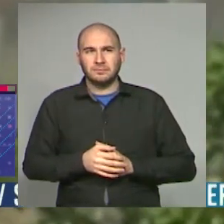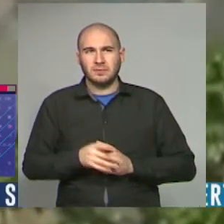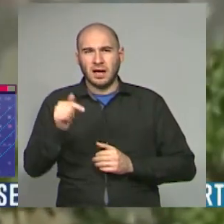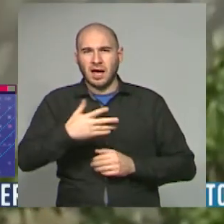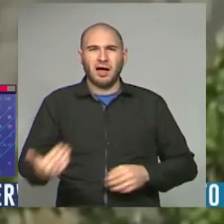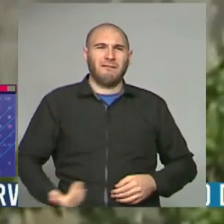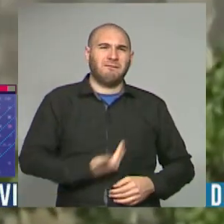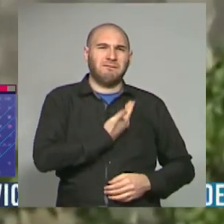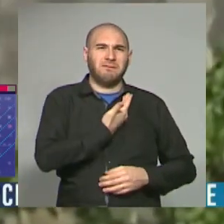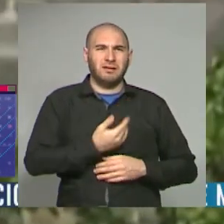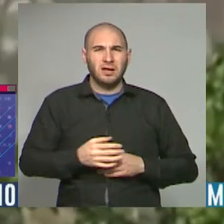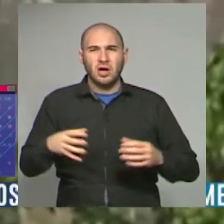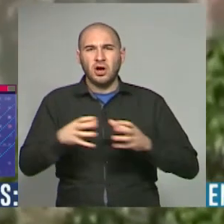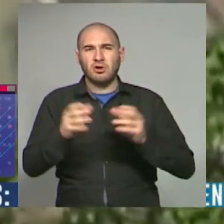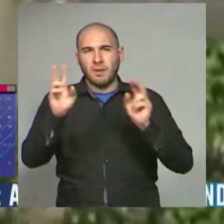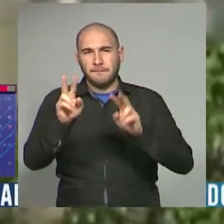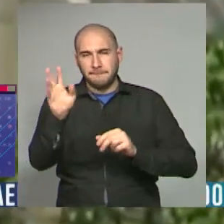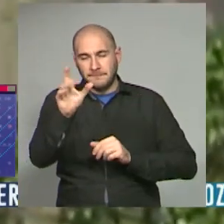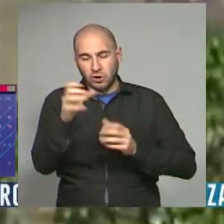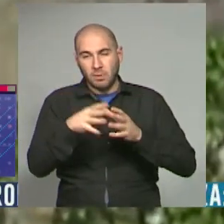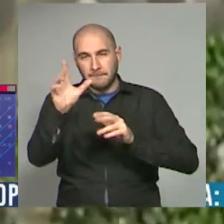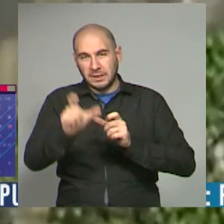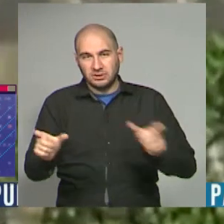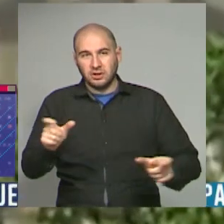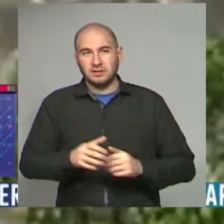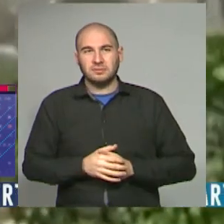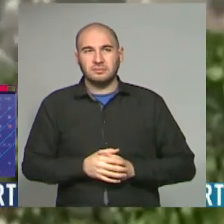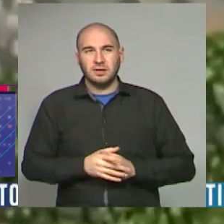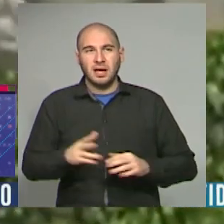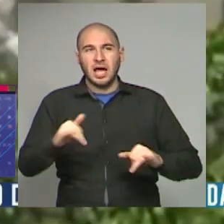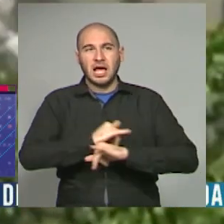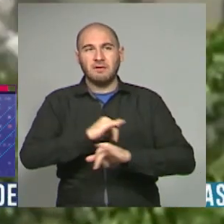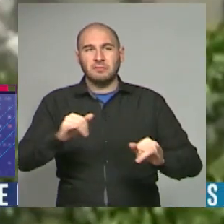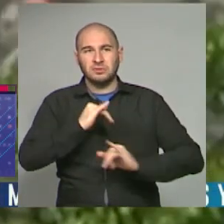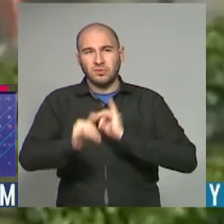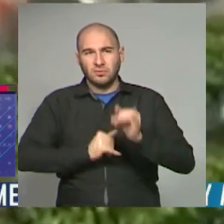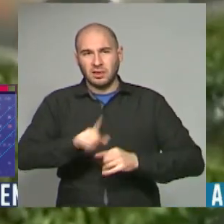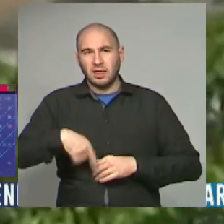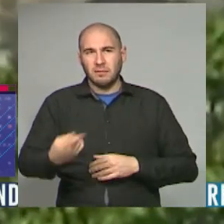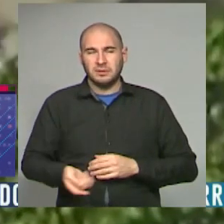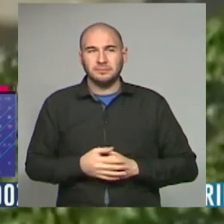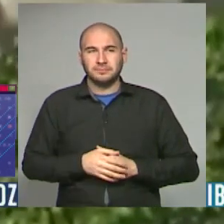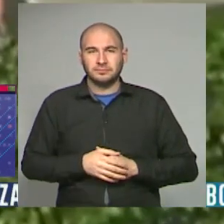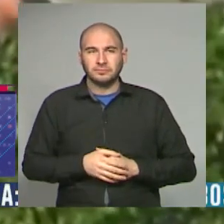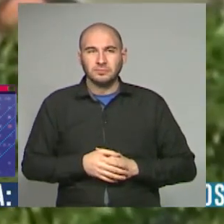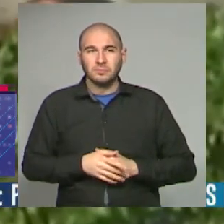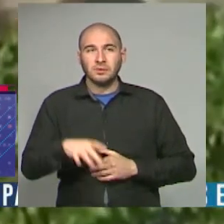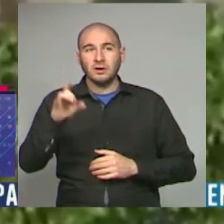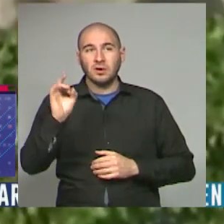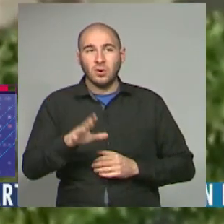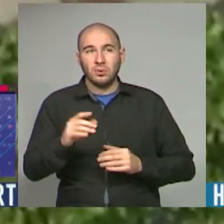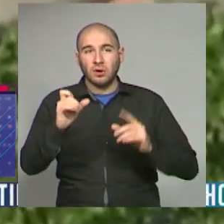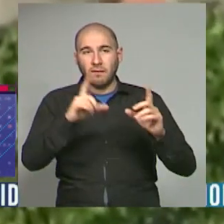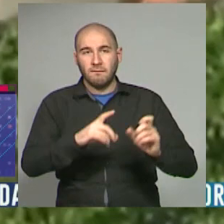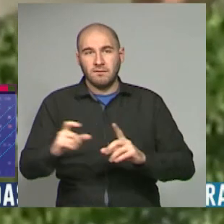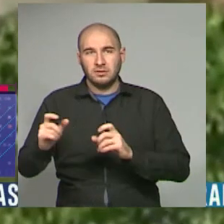es atropellada un grupo de personas y bueno, la información después era que, solamente basándonos en